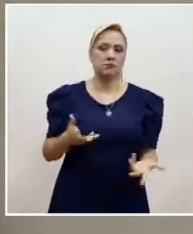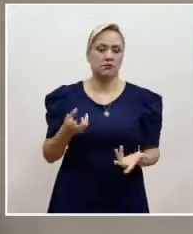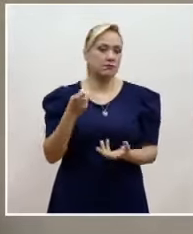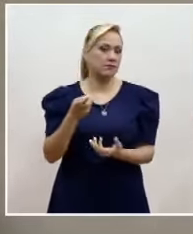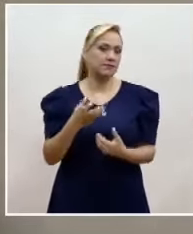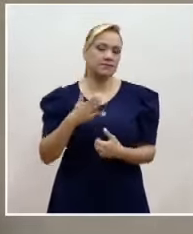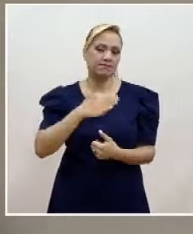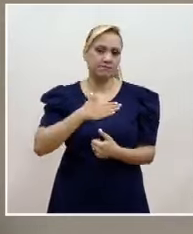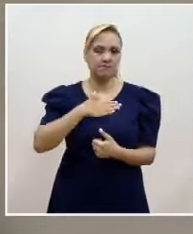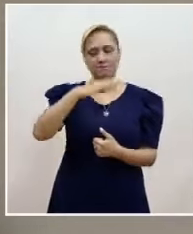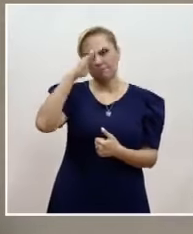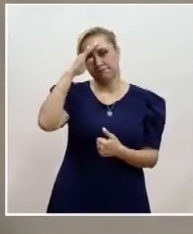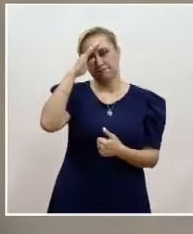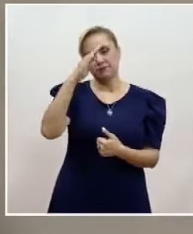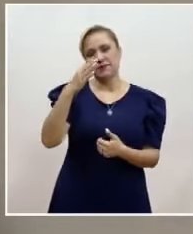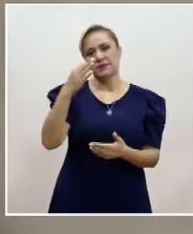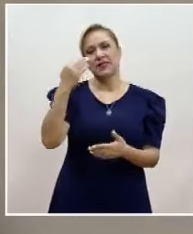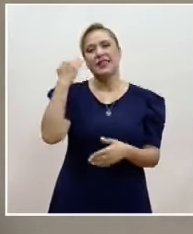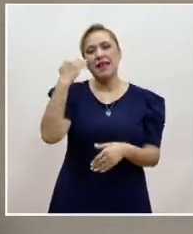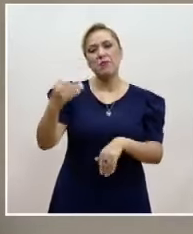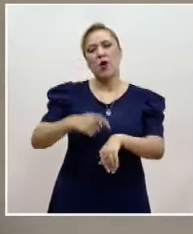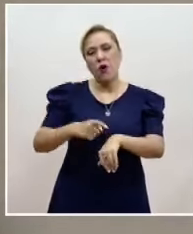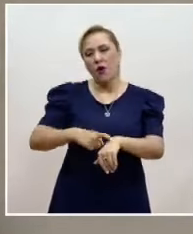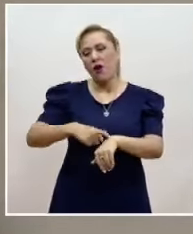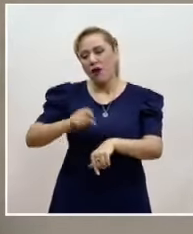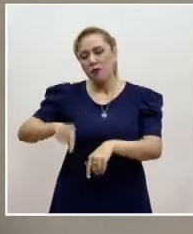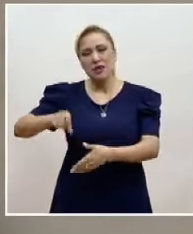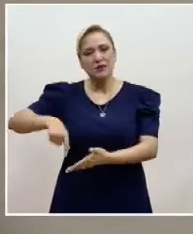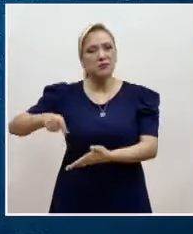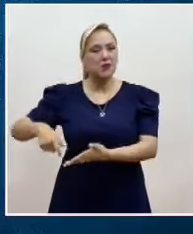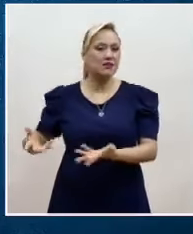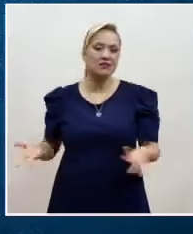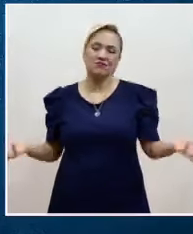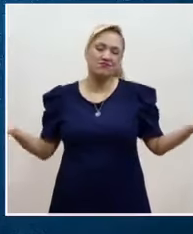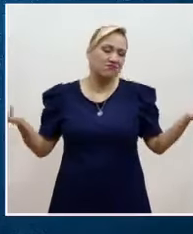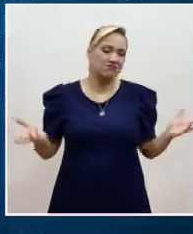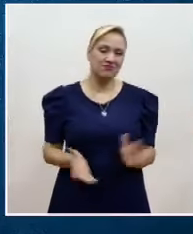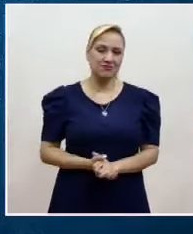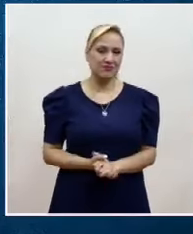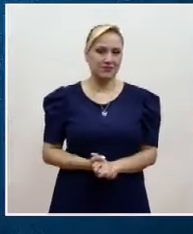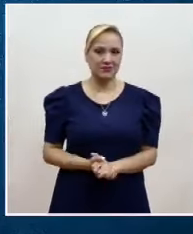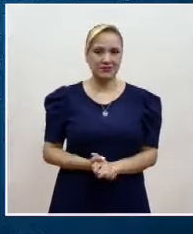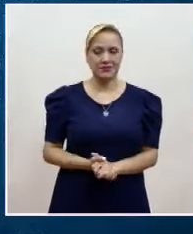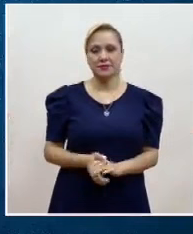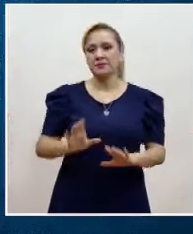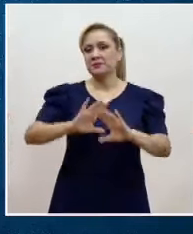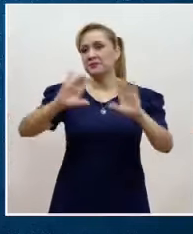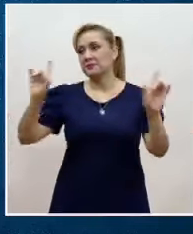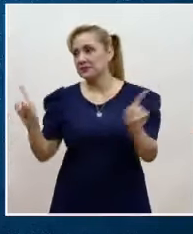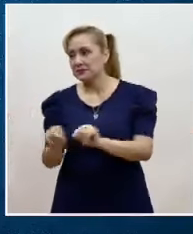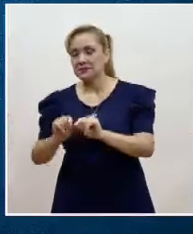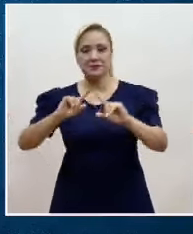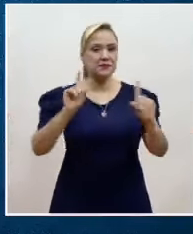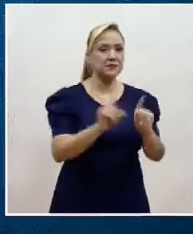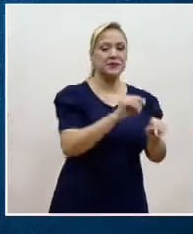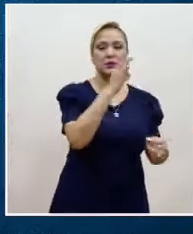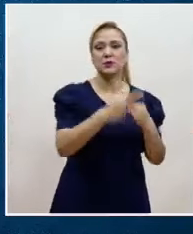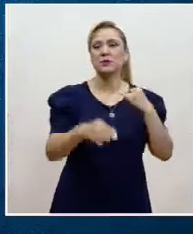los cuales no se está dedicando creo que el tiempo suficiente. Claro. Bueno, pues es momento de irnos a las reflexiones